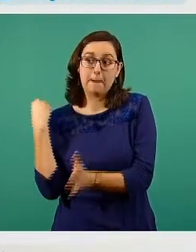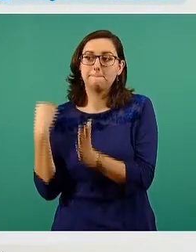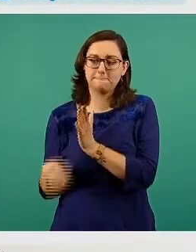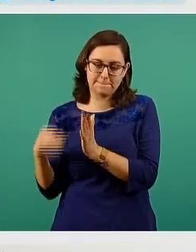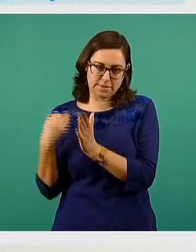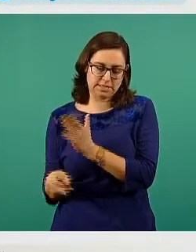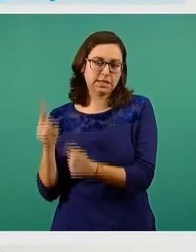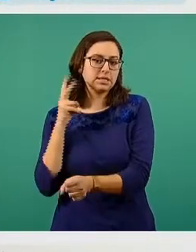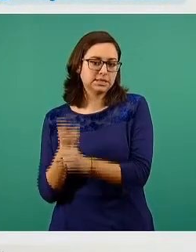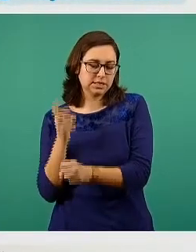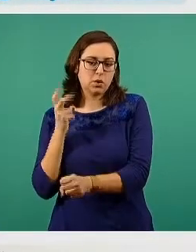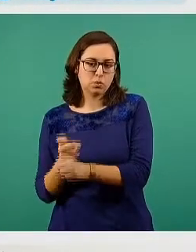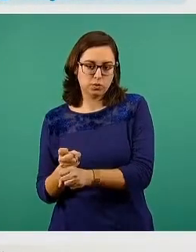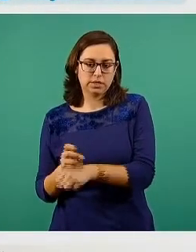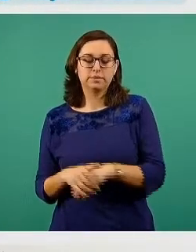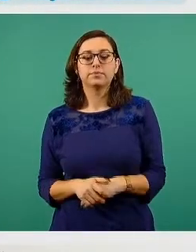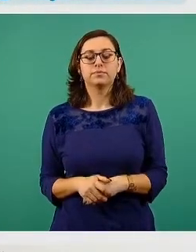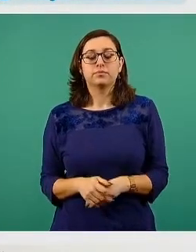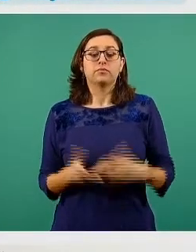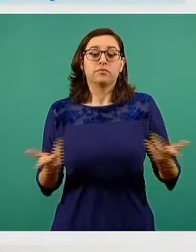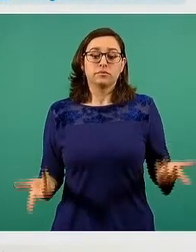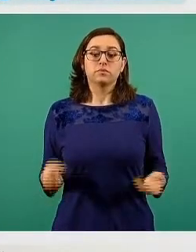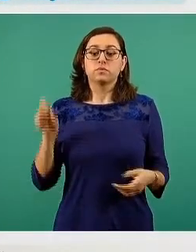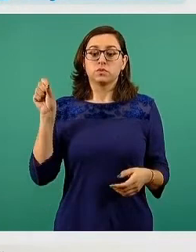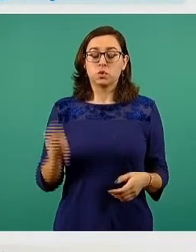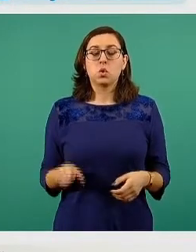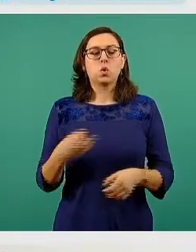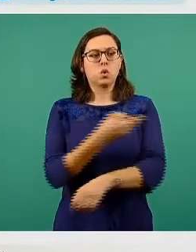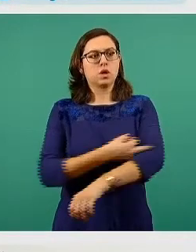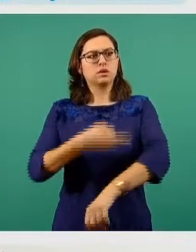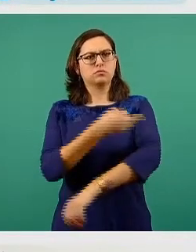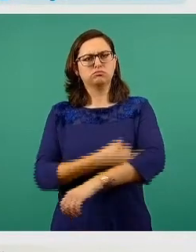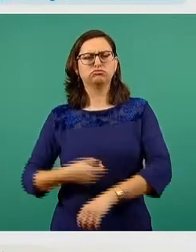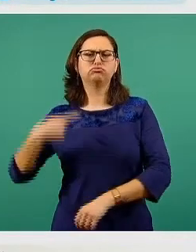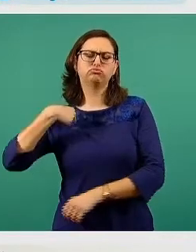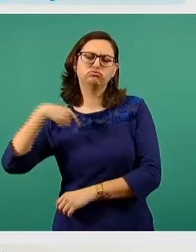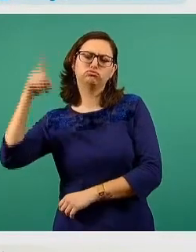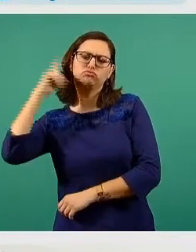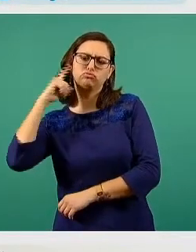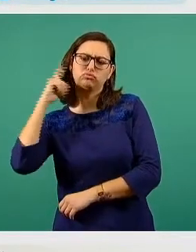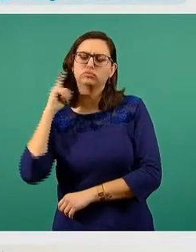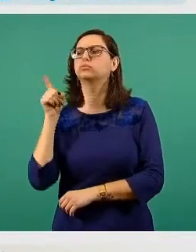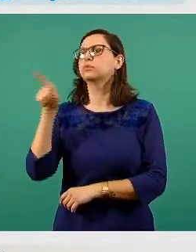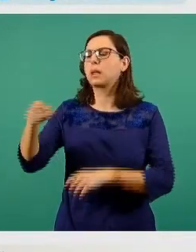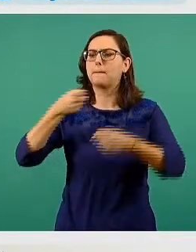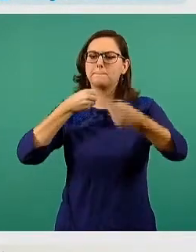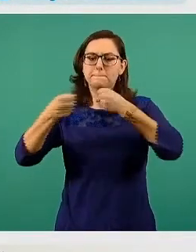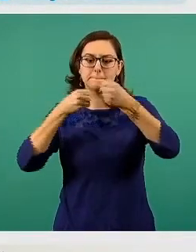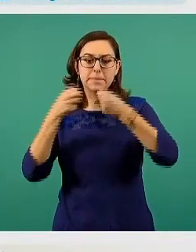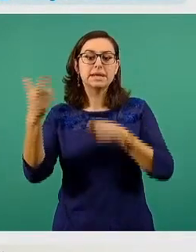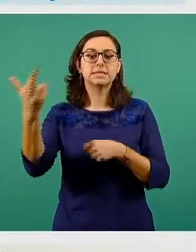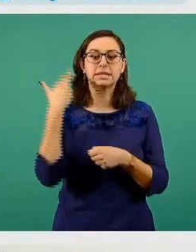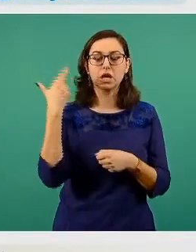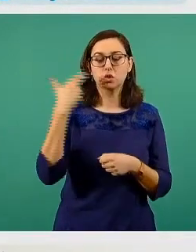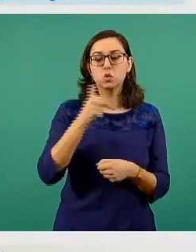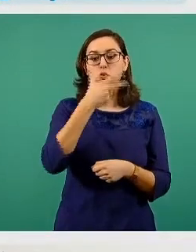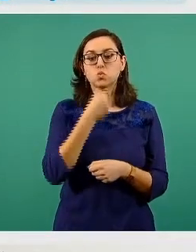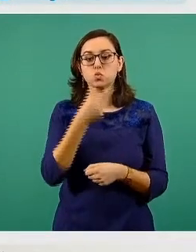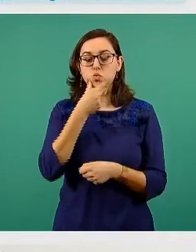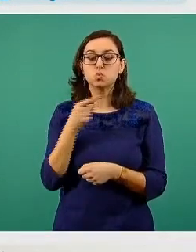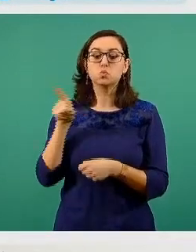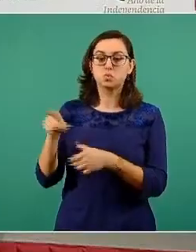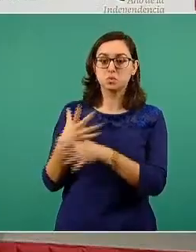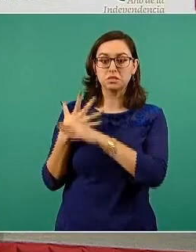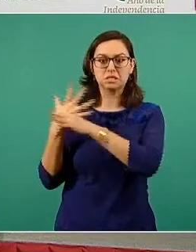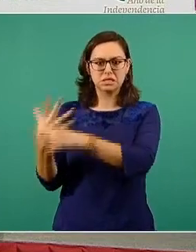el esquema completo. Esta tarde tuve la oportunidad de escuchar a un periodista del medio radiofónico muy conocido que decía con